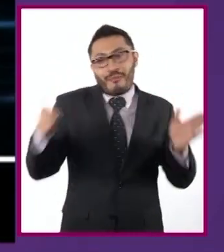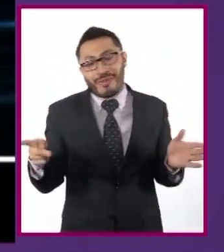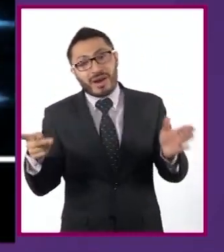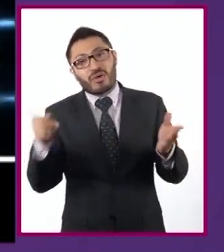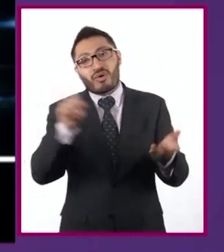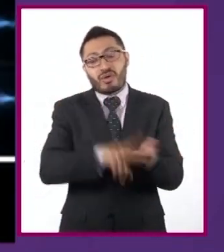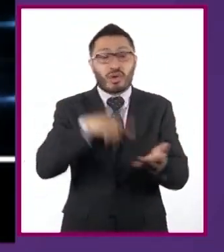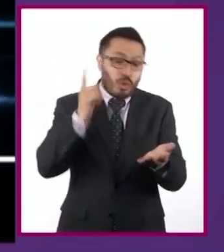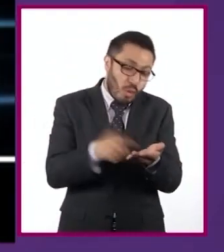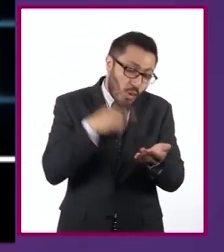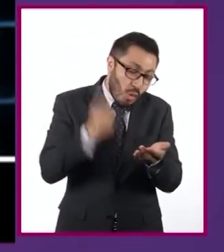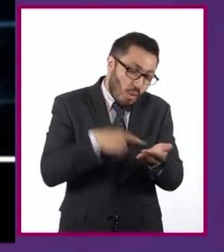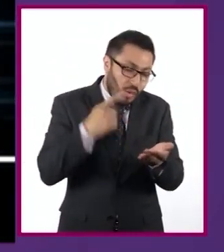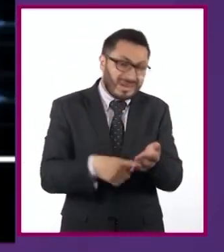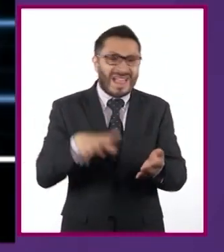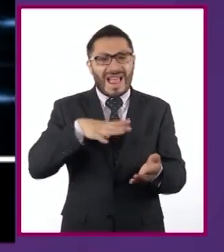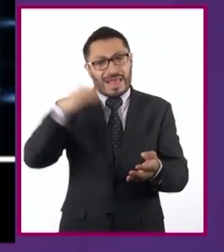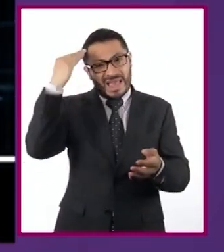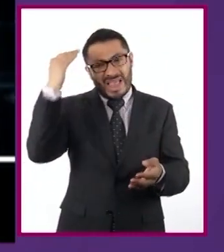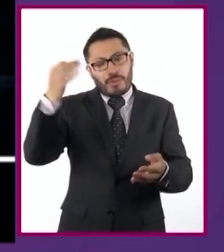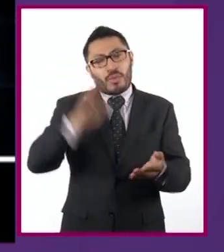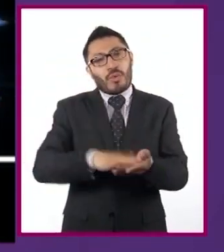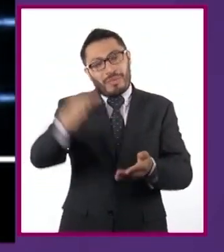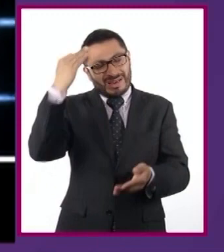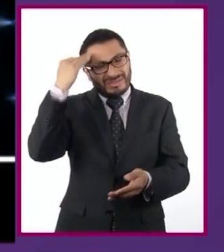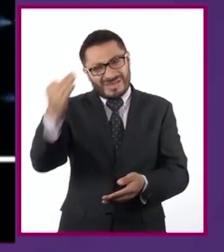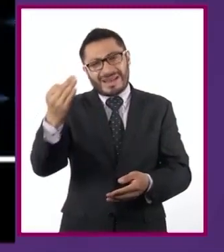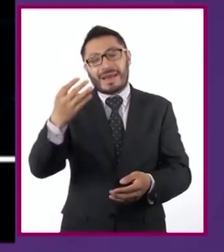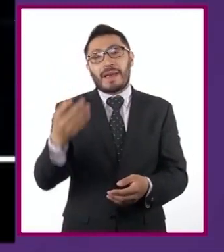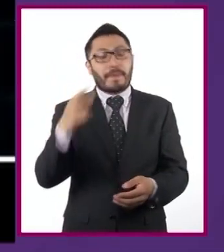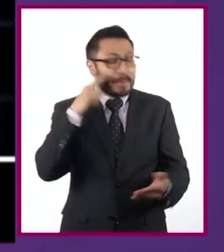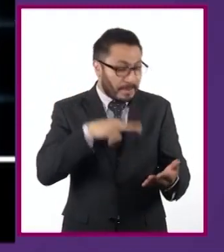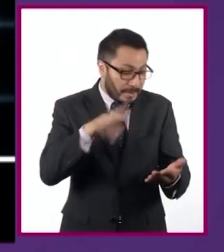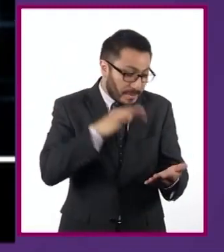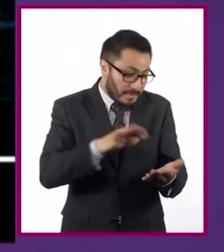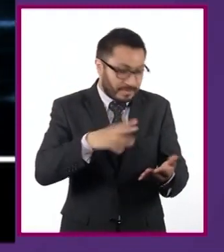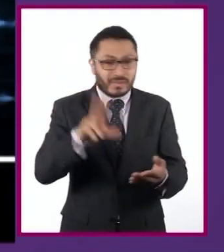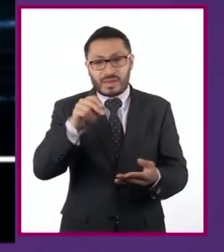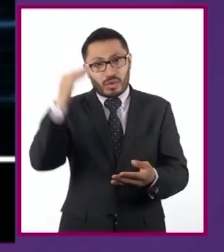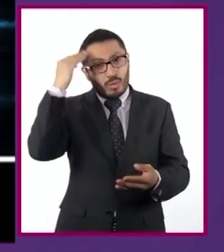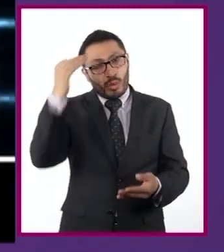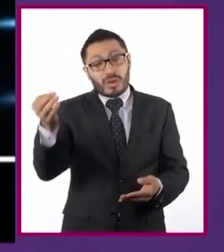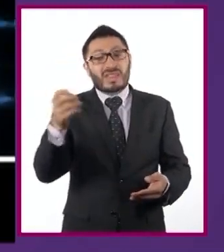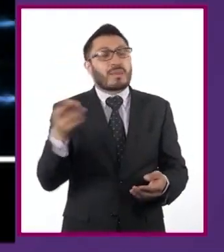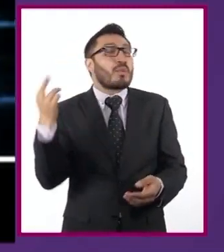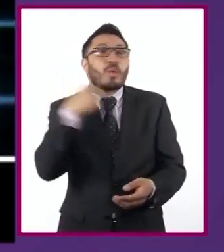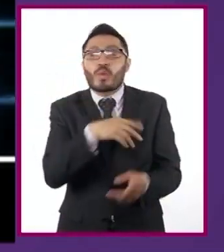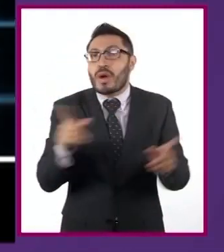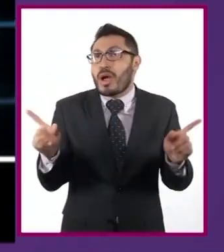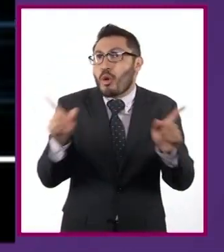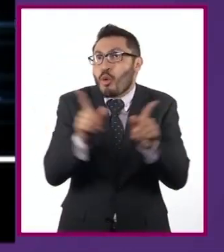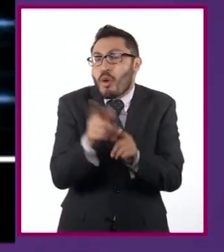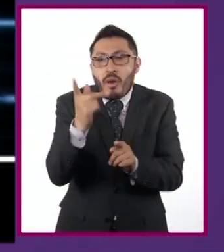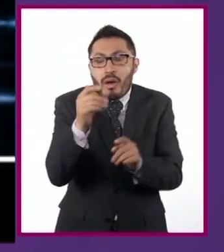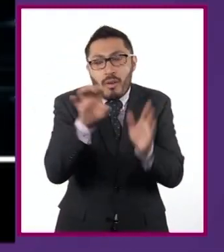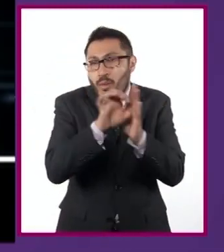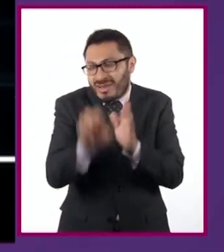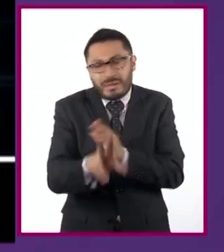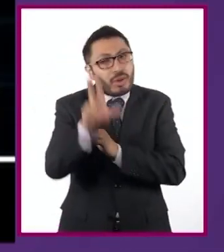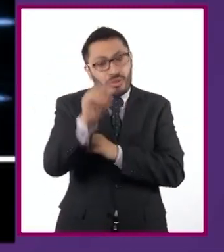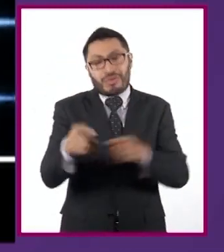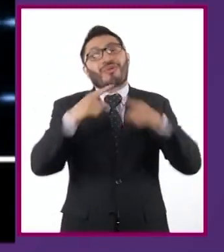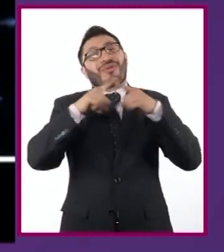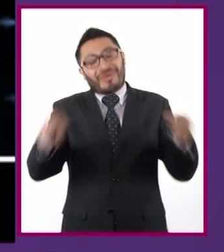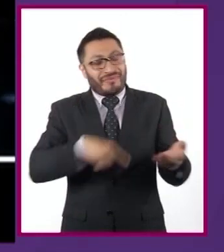anuncios de revista, tenemos mucho más tiempo para verlos. No se limita la cantidad de tiempo que nosotros tenemos para observar un anuncio en una